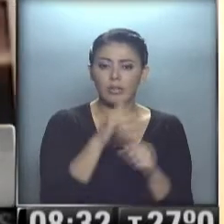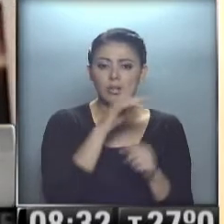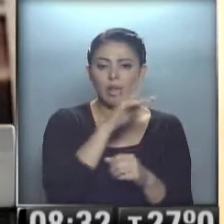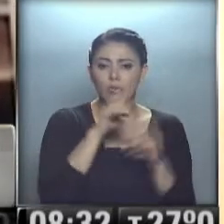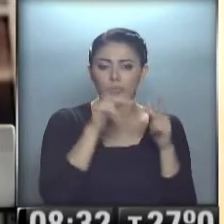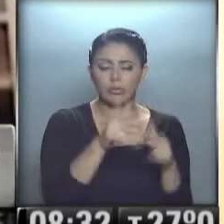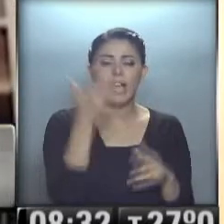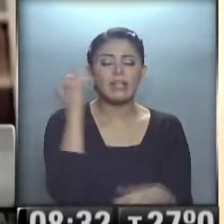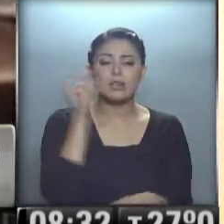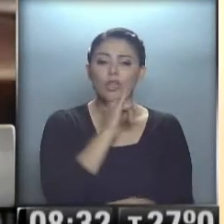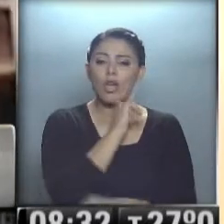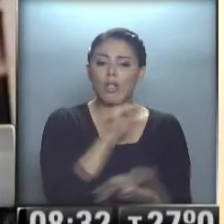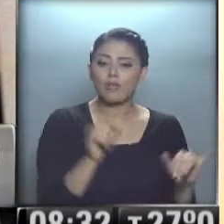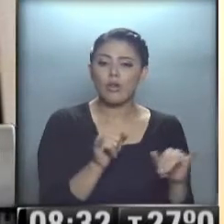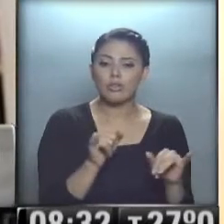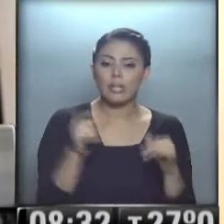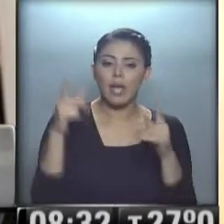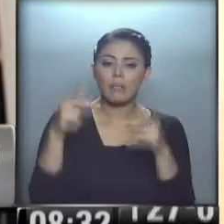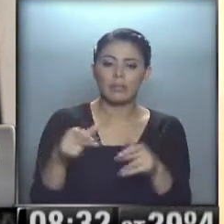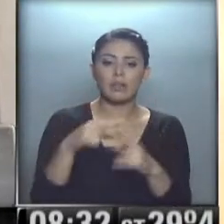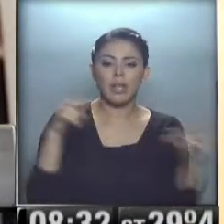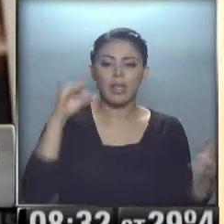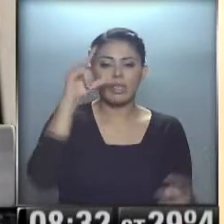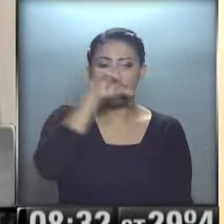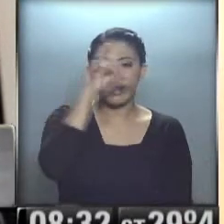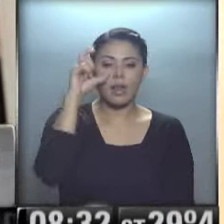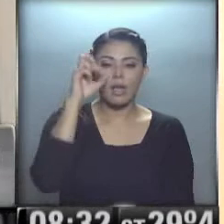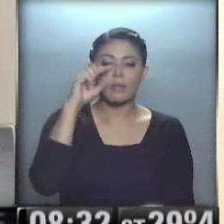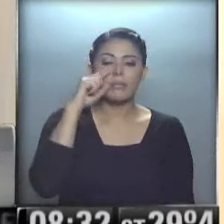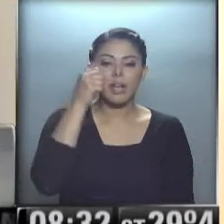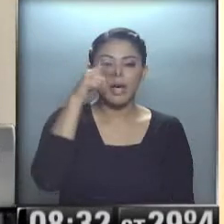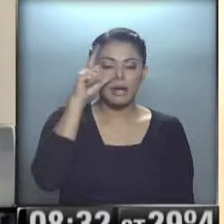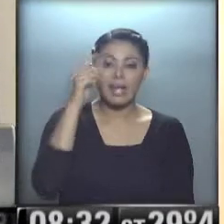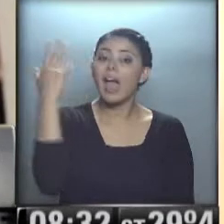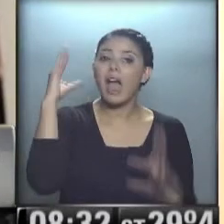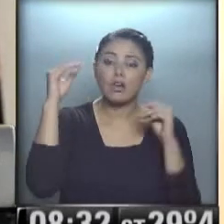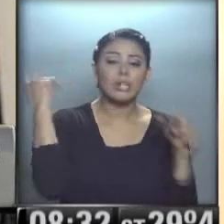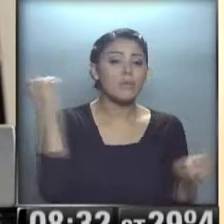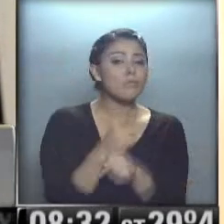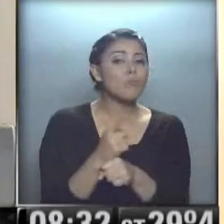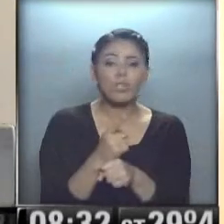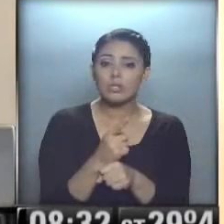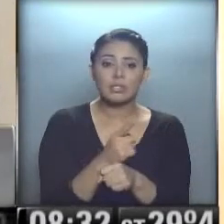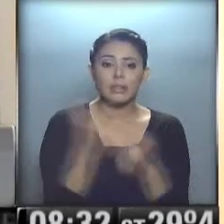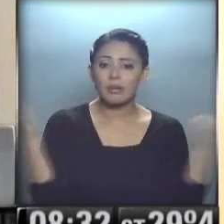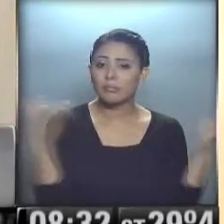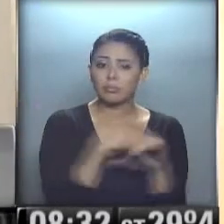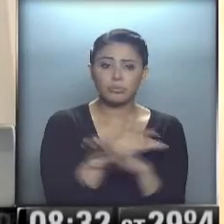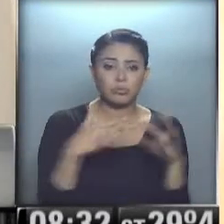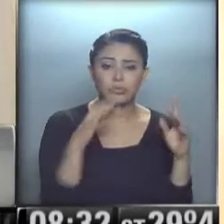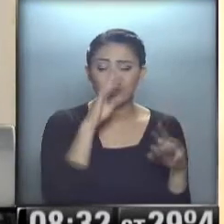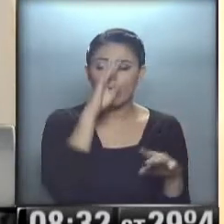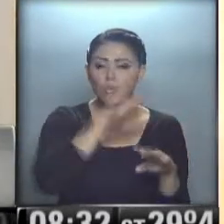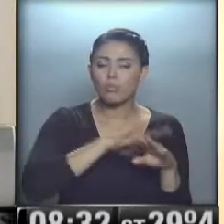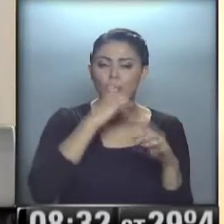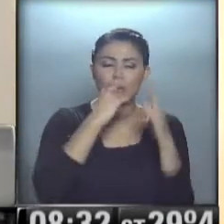Recién se anunciaba un piquete en la autopista de Lepiane, pero anoche fue imposible transitar por la capital federal a raíz de